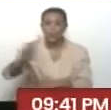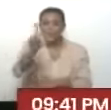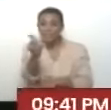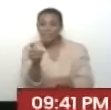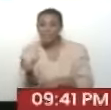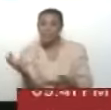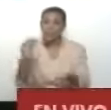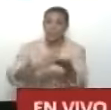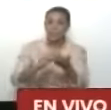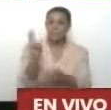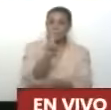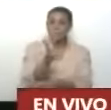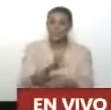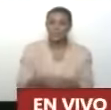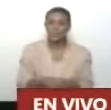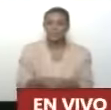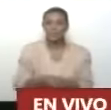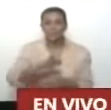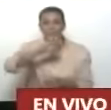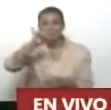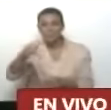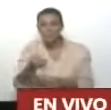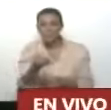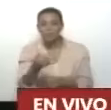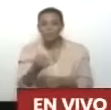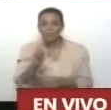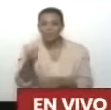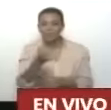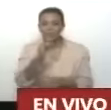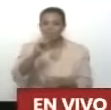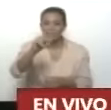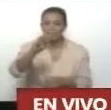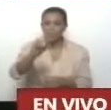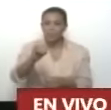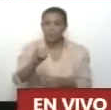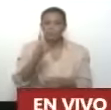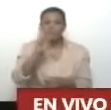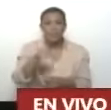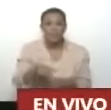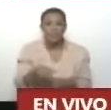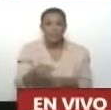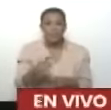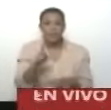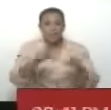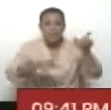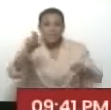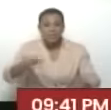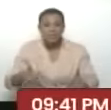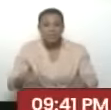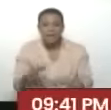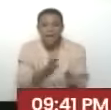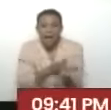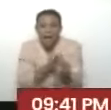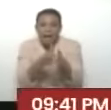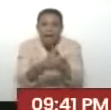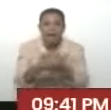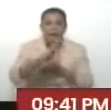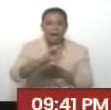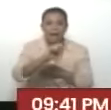Gino. ¿Ah? Gino siempre en todas las batallas. Está por aquí la gente de Calle Ciega